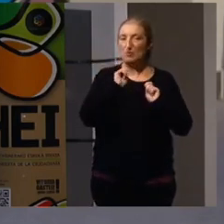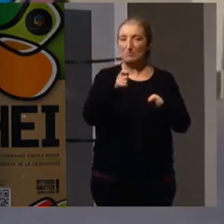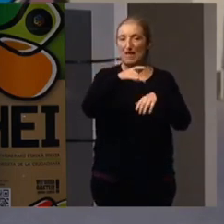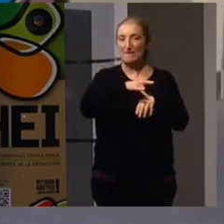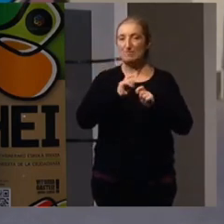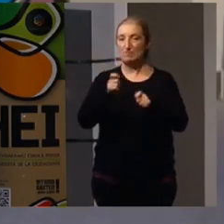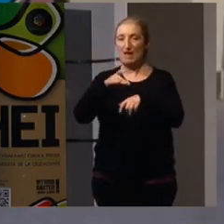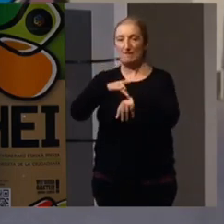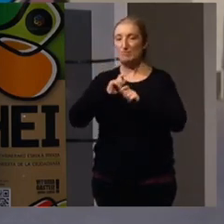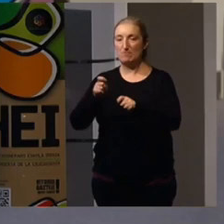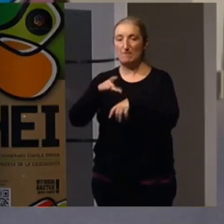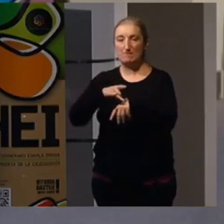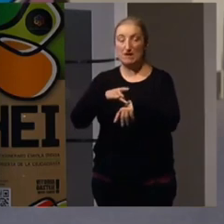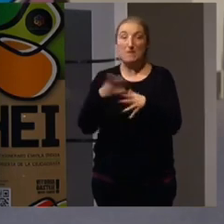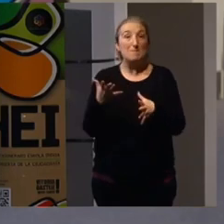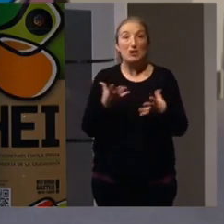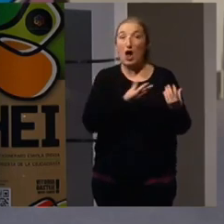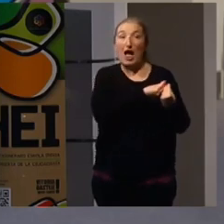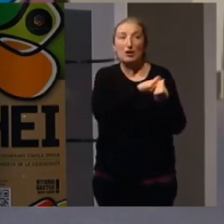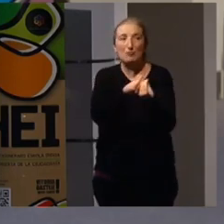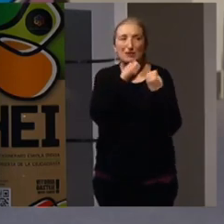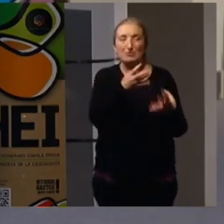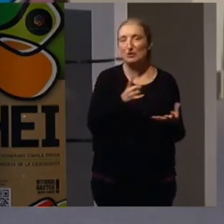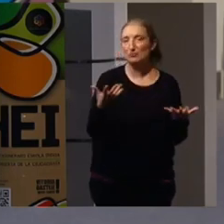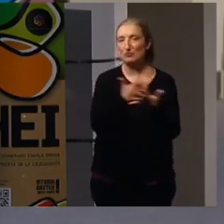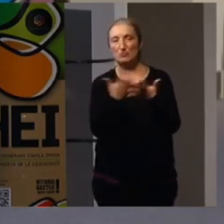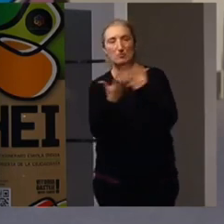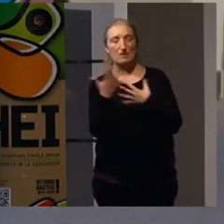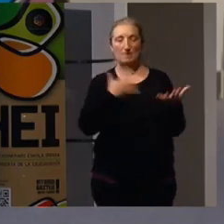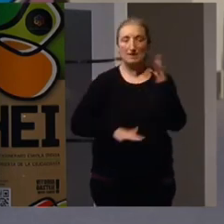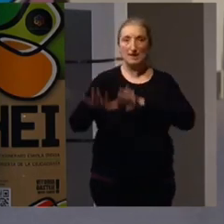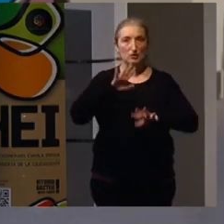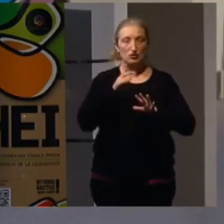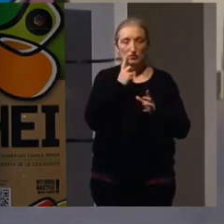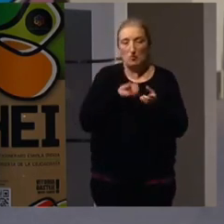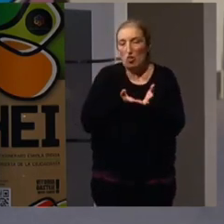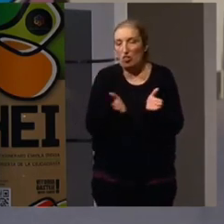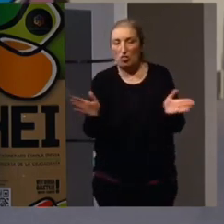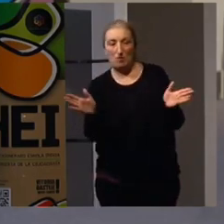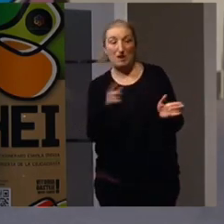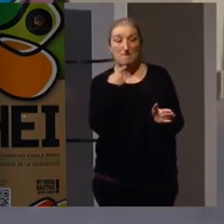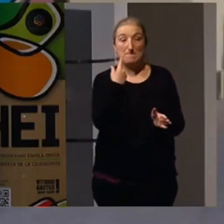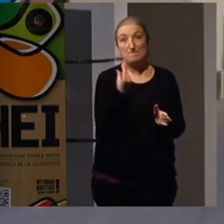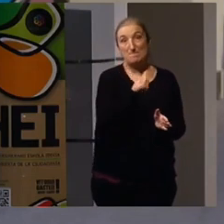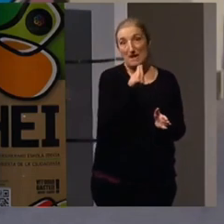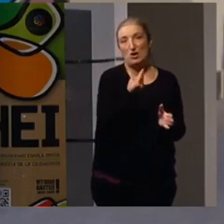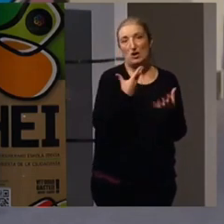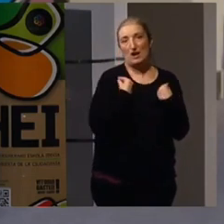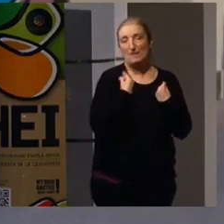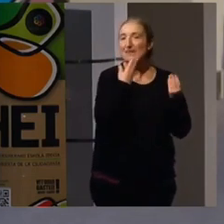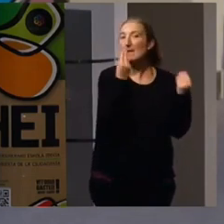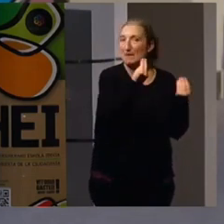una realidad de no poder estar sosteniendo y acompañando bien. Entonces yo creo que la solución a eso va por una doble vía. Va por una mejora de las condiciones de